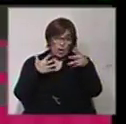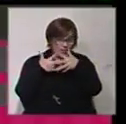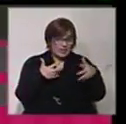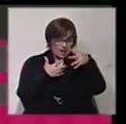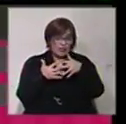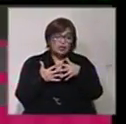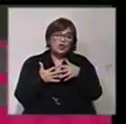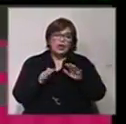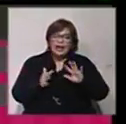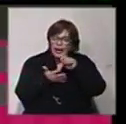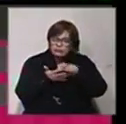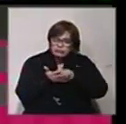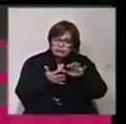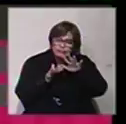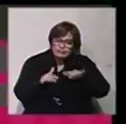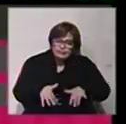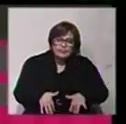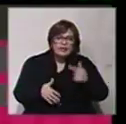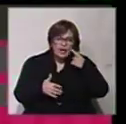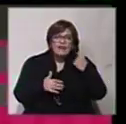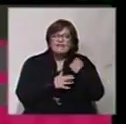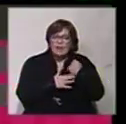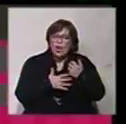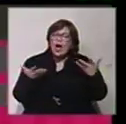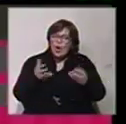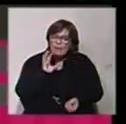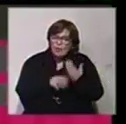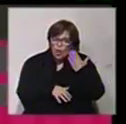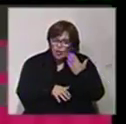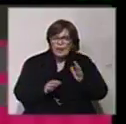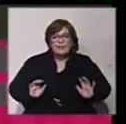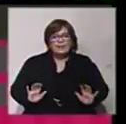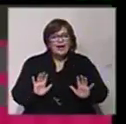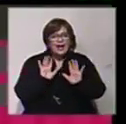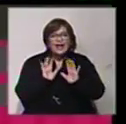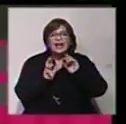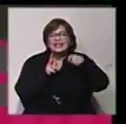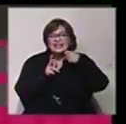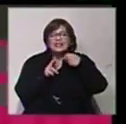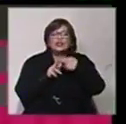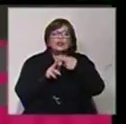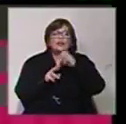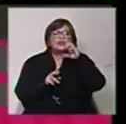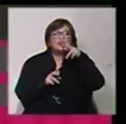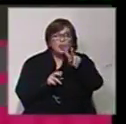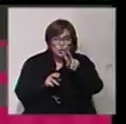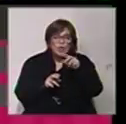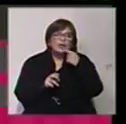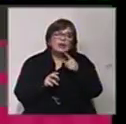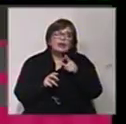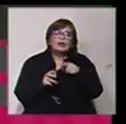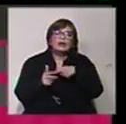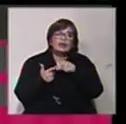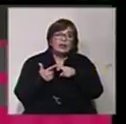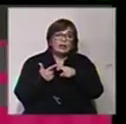un guionista, que está como bastante de moda en este momento, que está guionando una serie que se llama Chu, que está muy de moda.